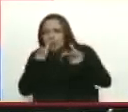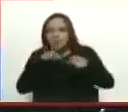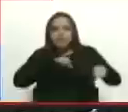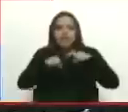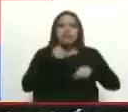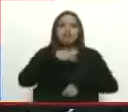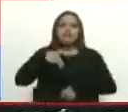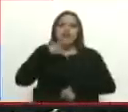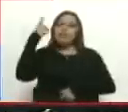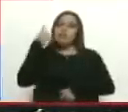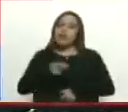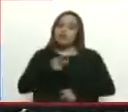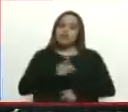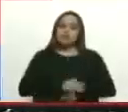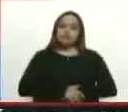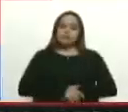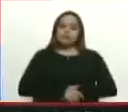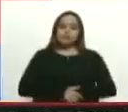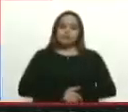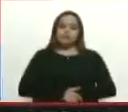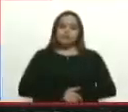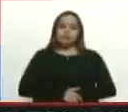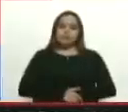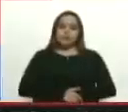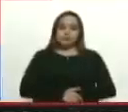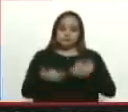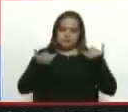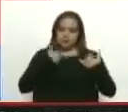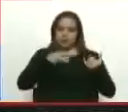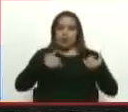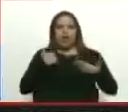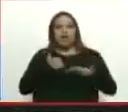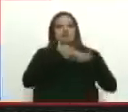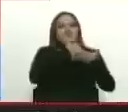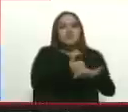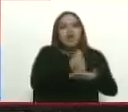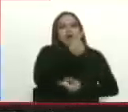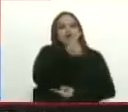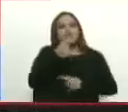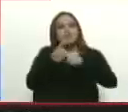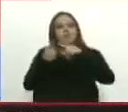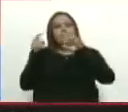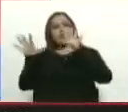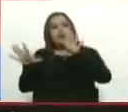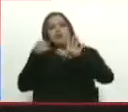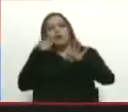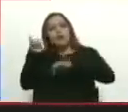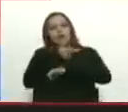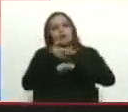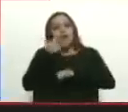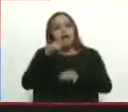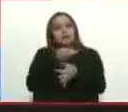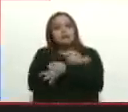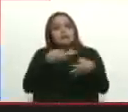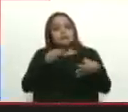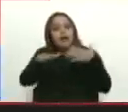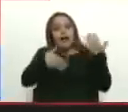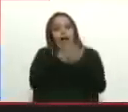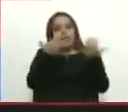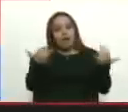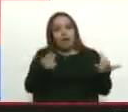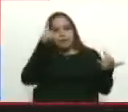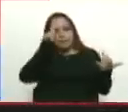nosotros los que vamos a ayudar a que el 1x10 de buen gobierno siga con el éxito que hasta ahora ha tenido en su primer